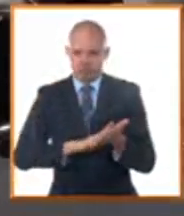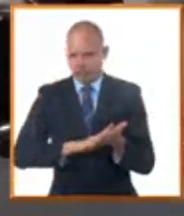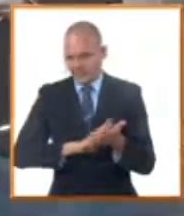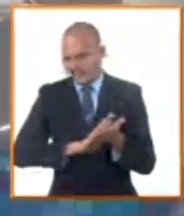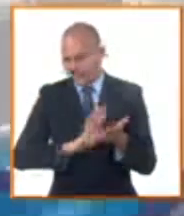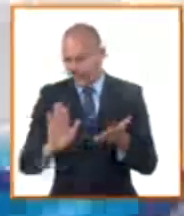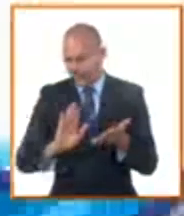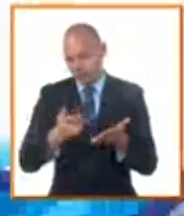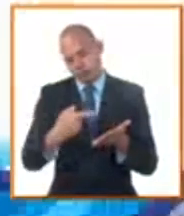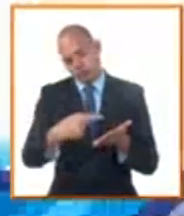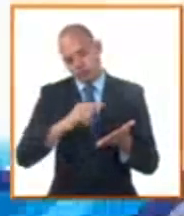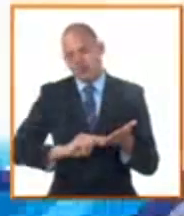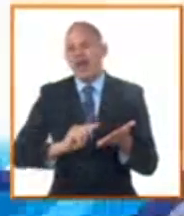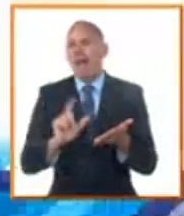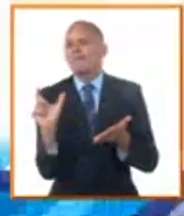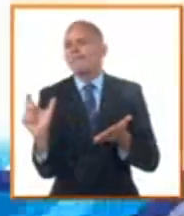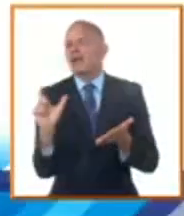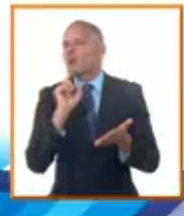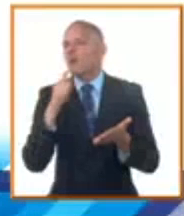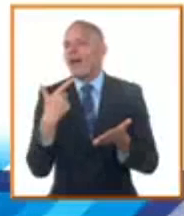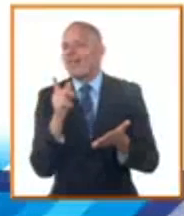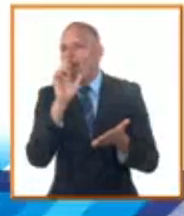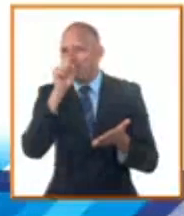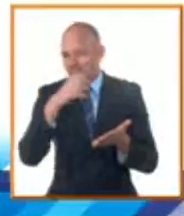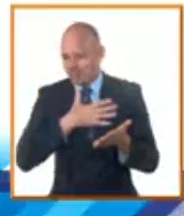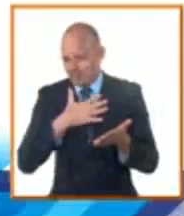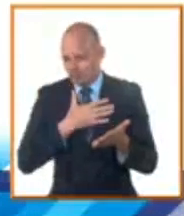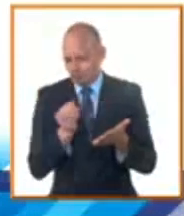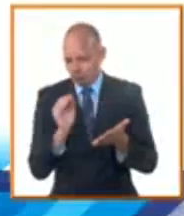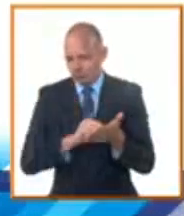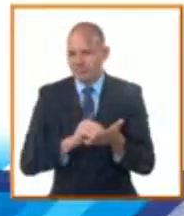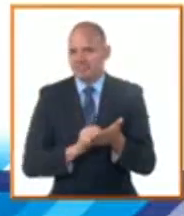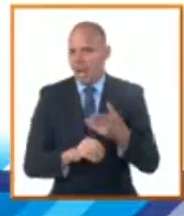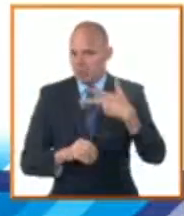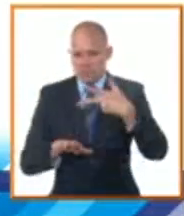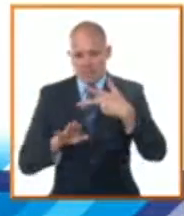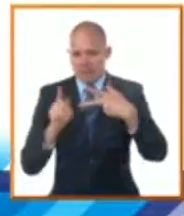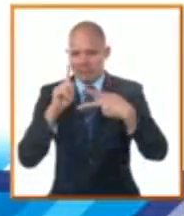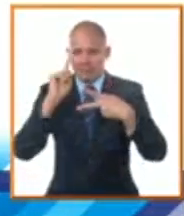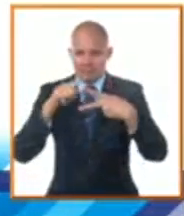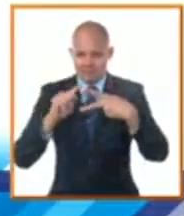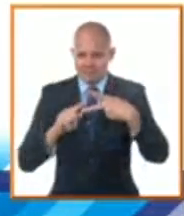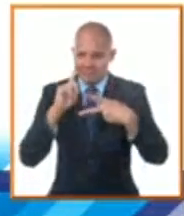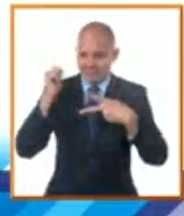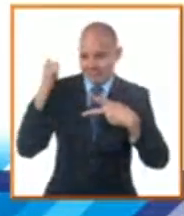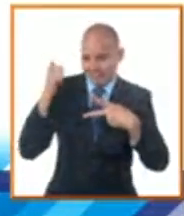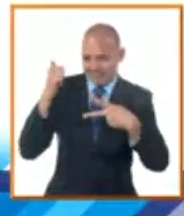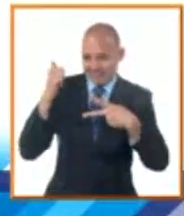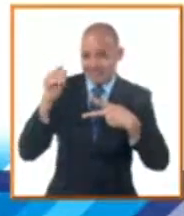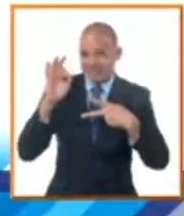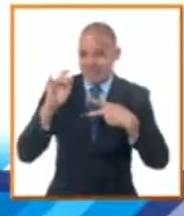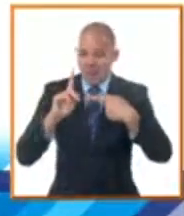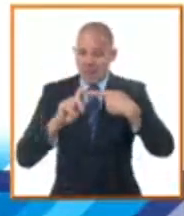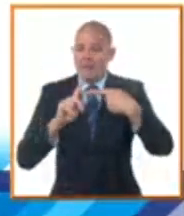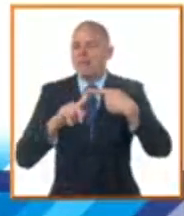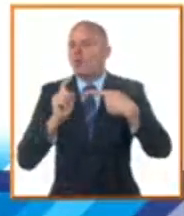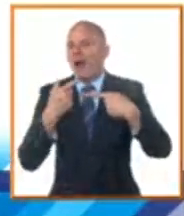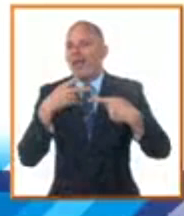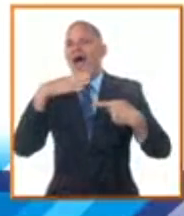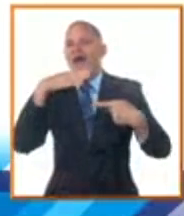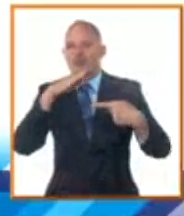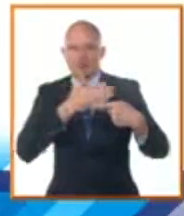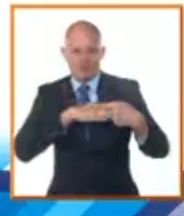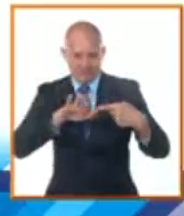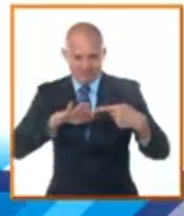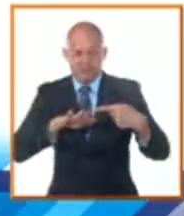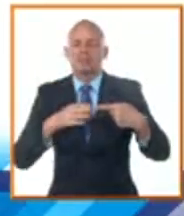debe corresponder al titular de la línea. Y esto es un aspecto que hago énfasis, puesto que es de vital importancia por el